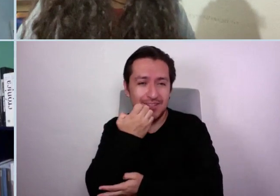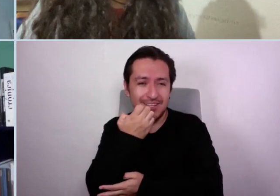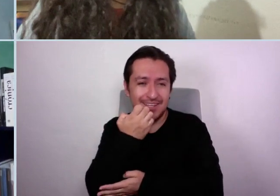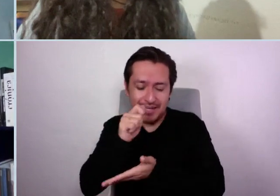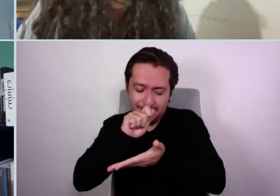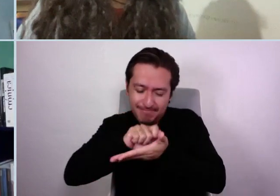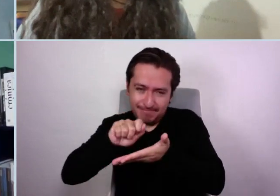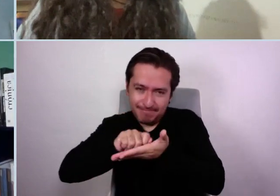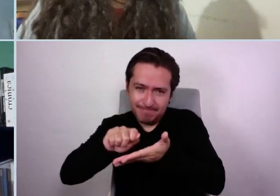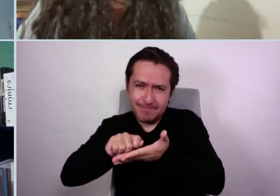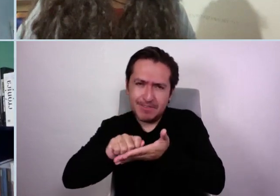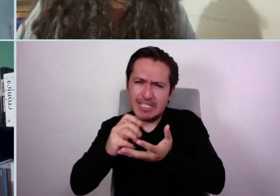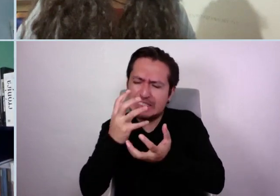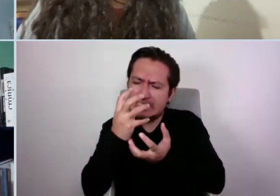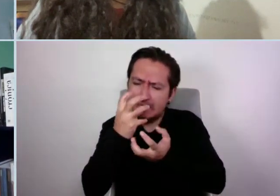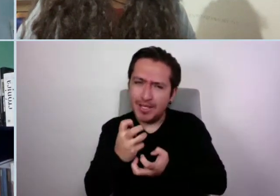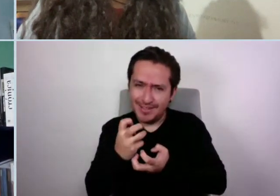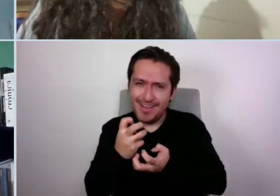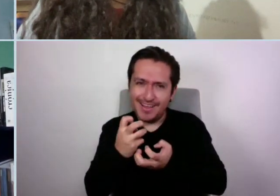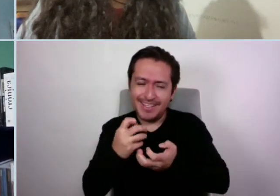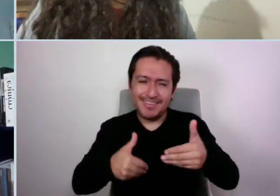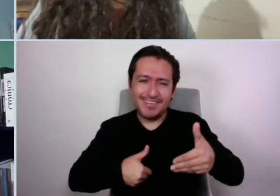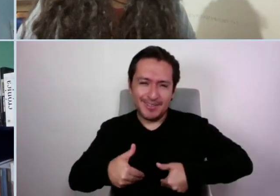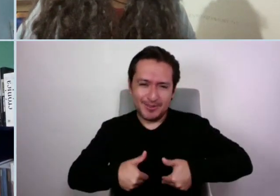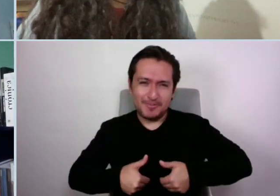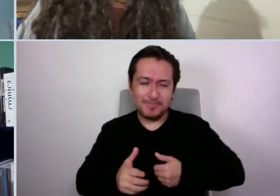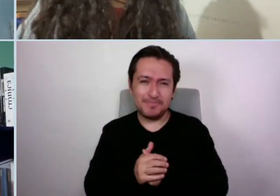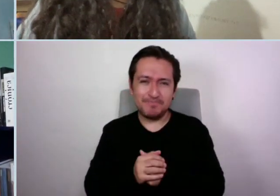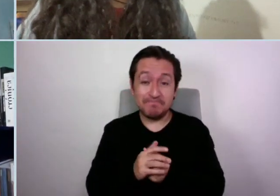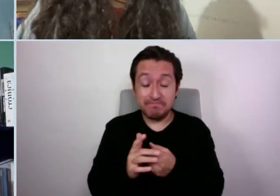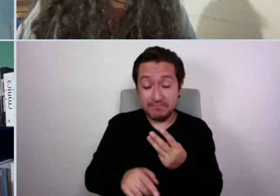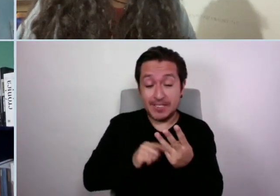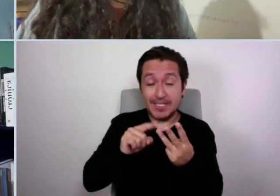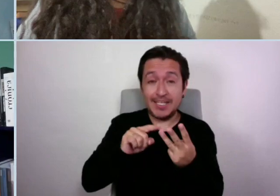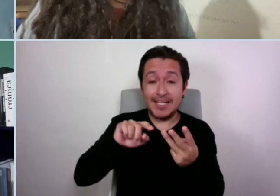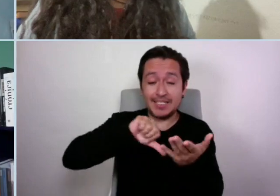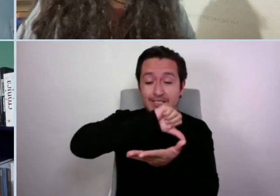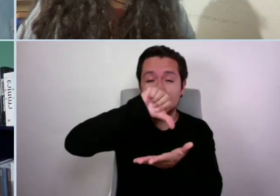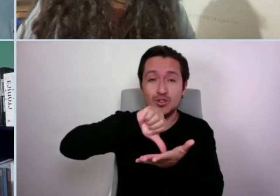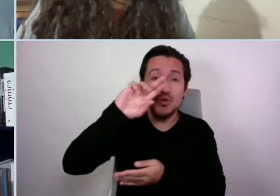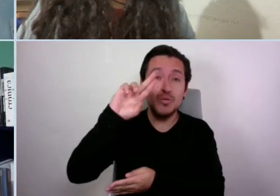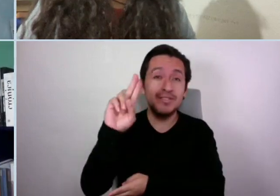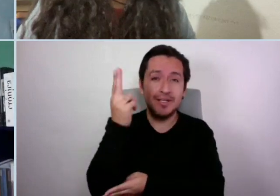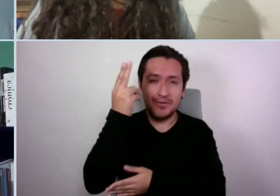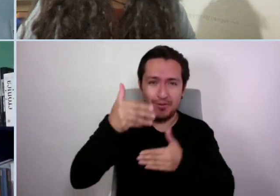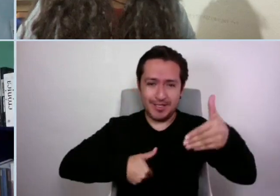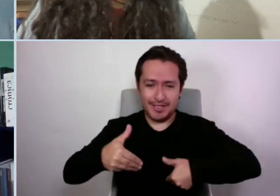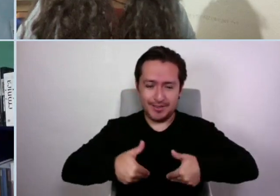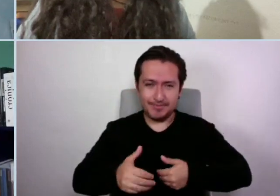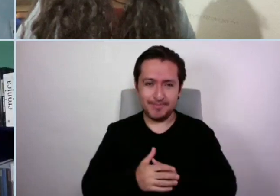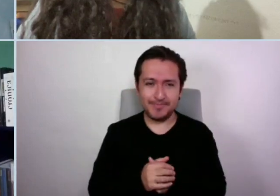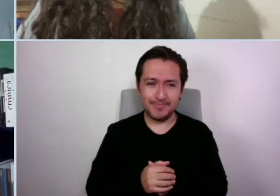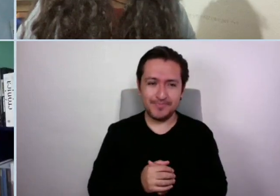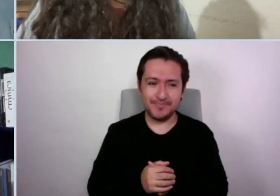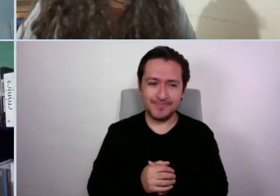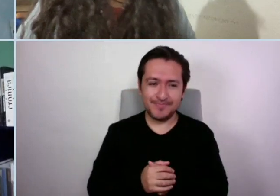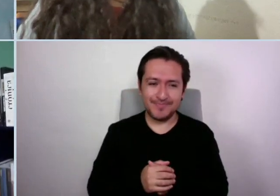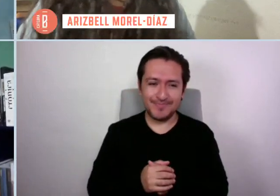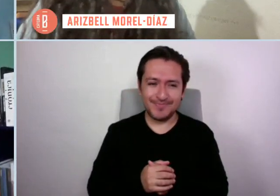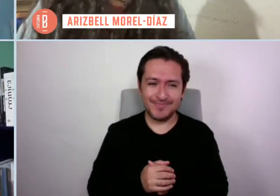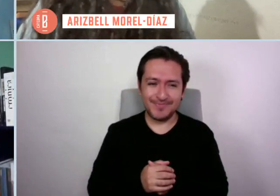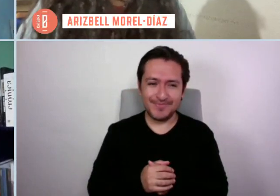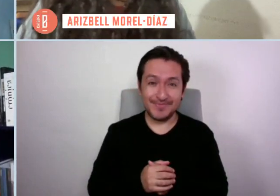perdón y el Centro Universitario de teatro aquí nosotras